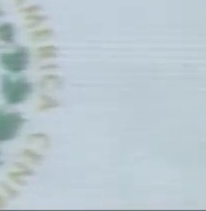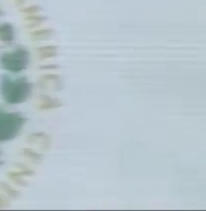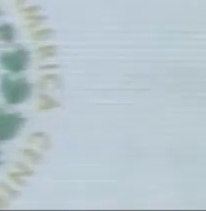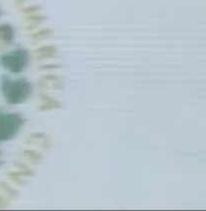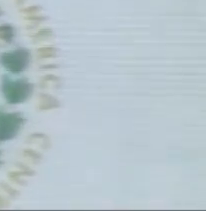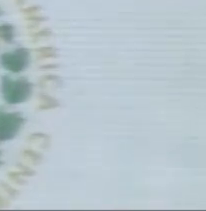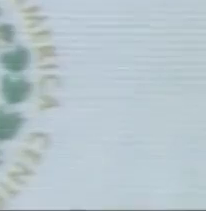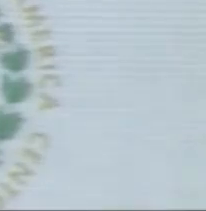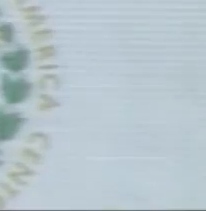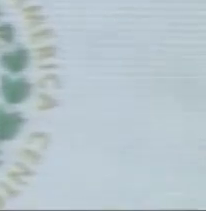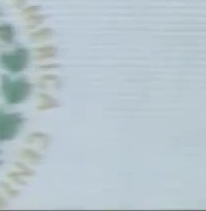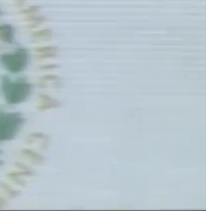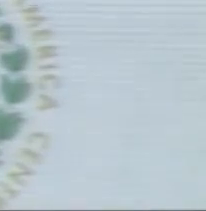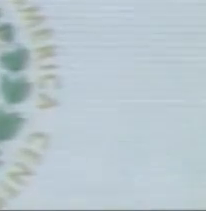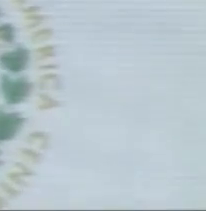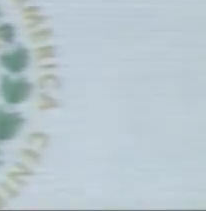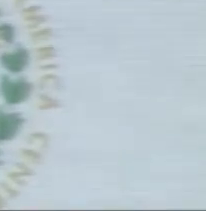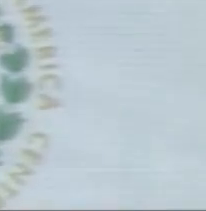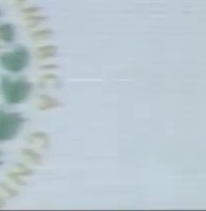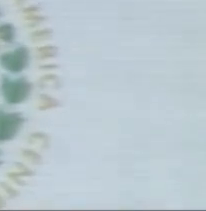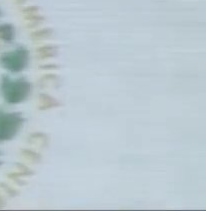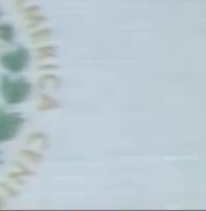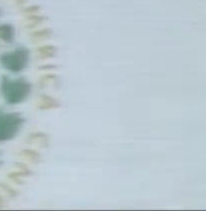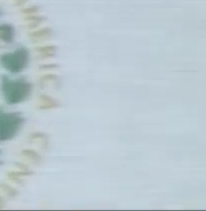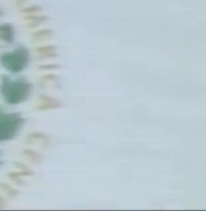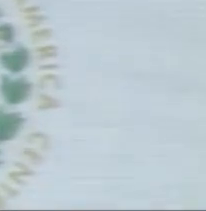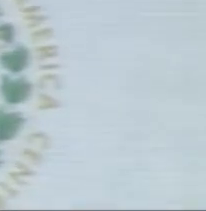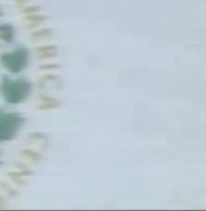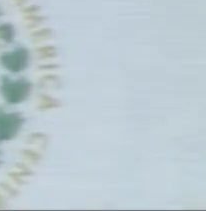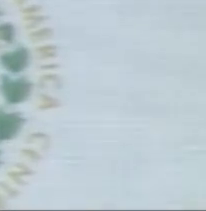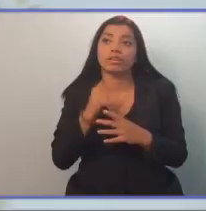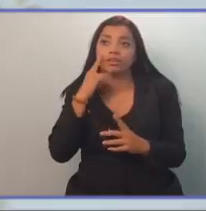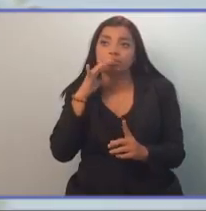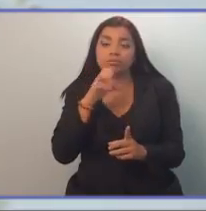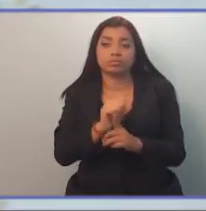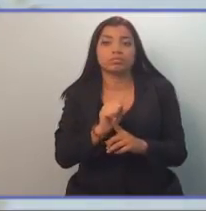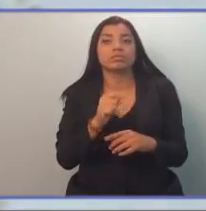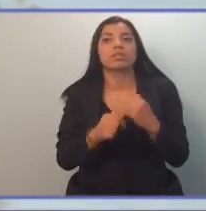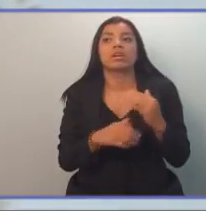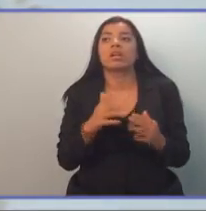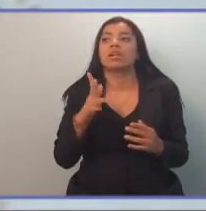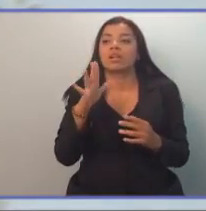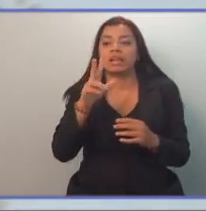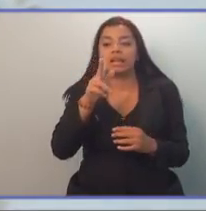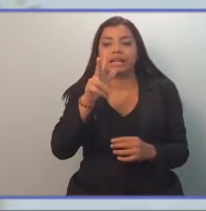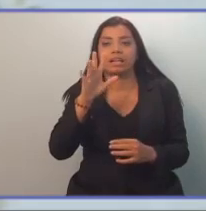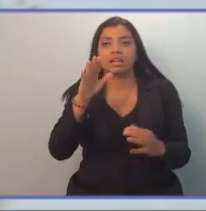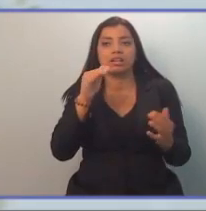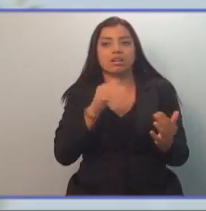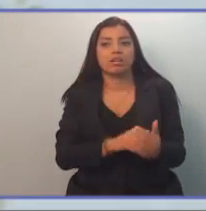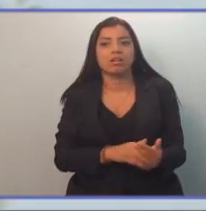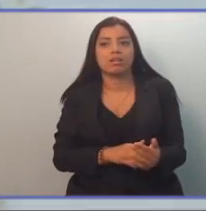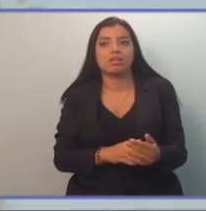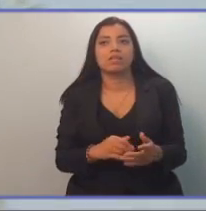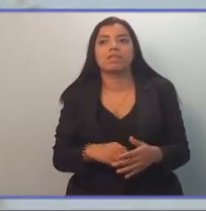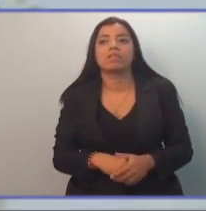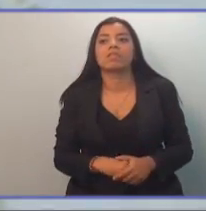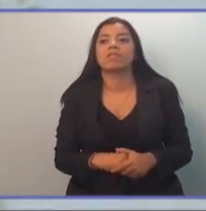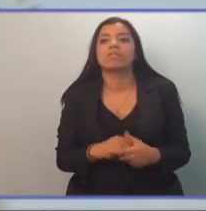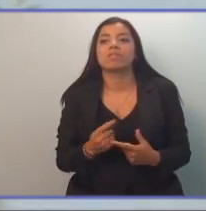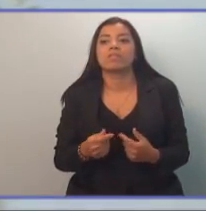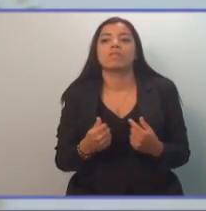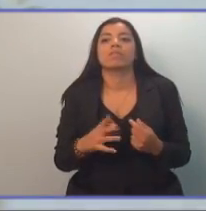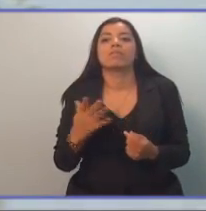que al terminar de realizar el estudio se detecta que hay más de 35,000 casos no